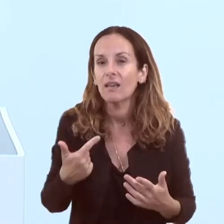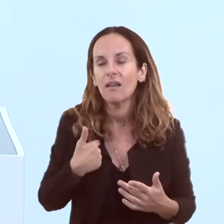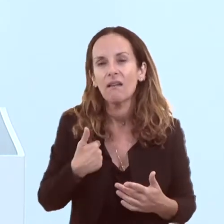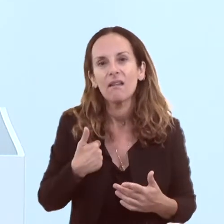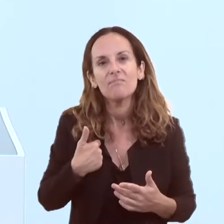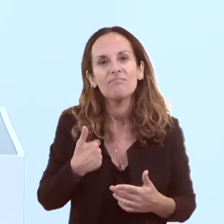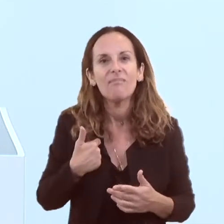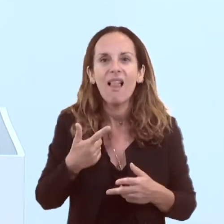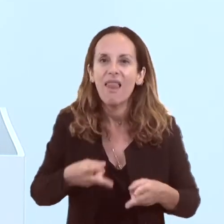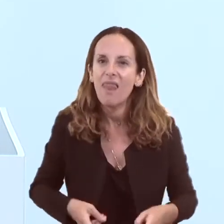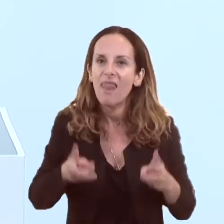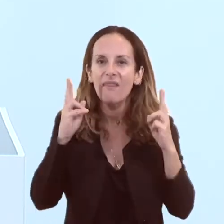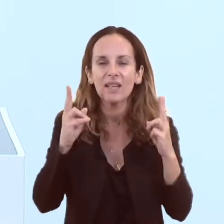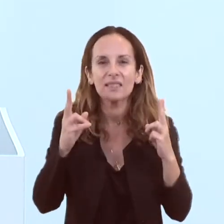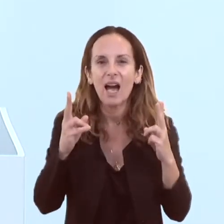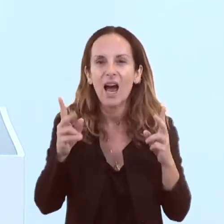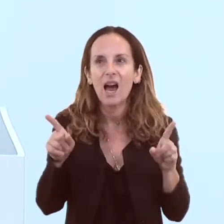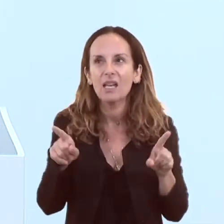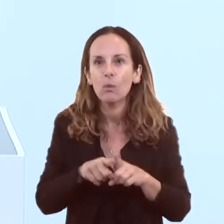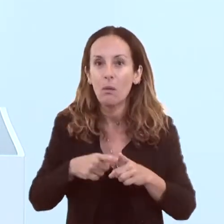en cada trabajo